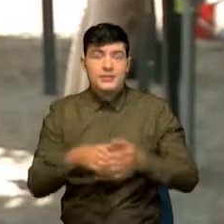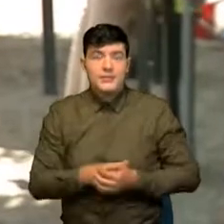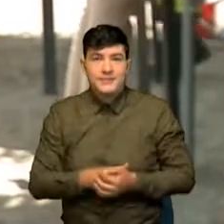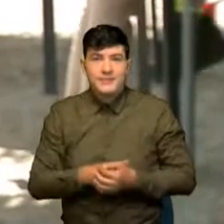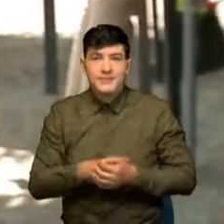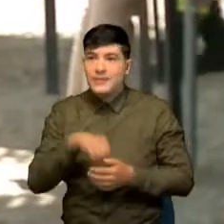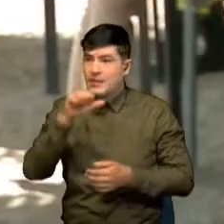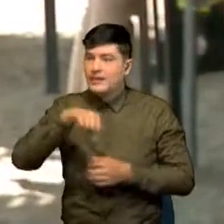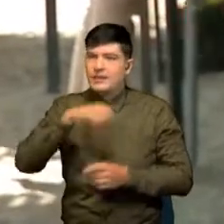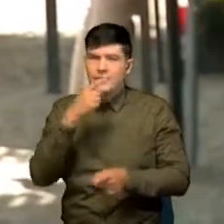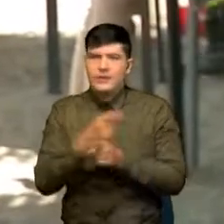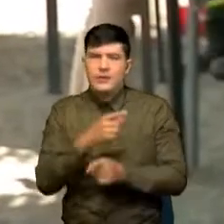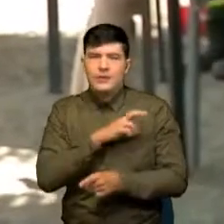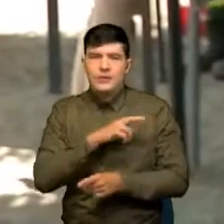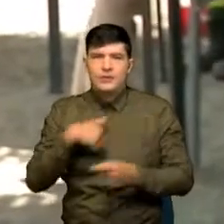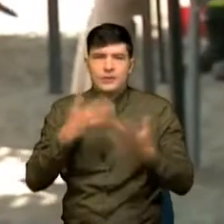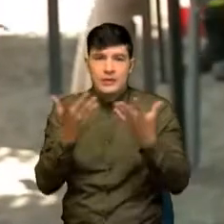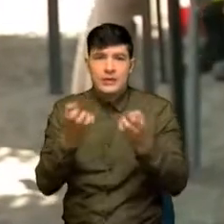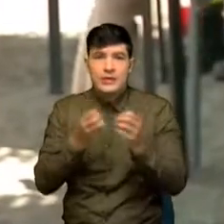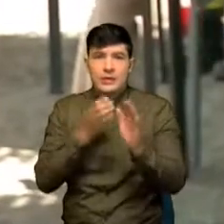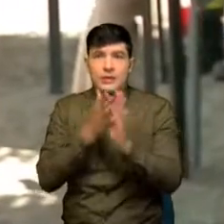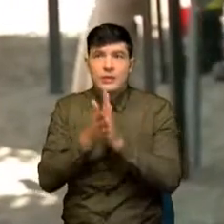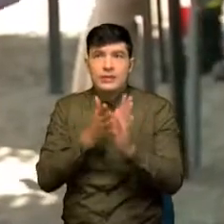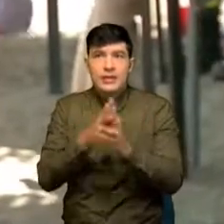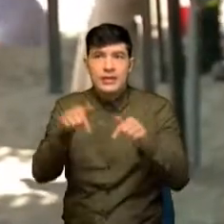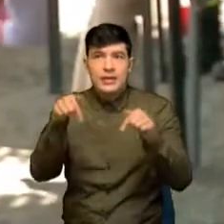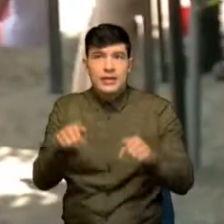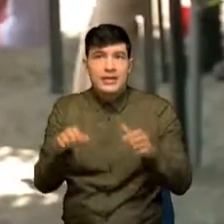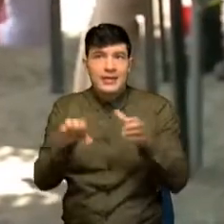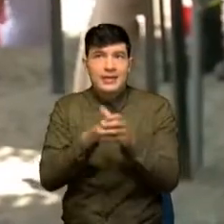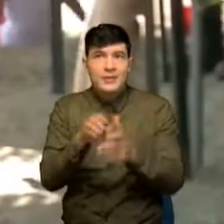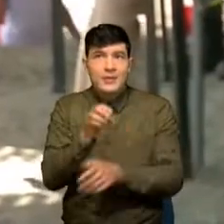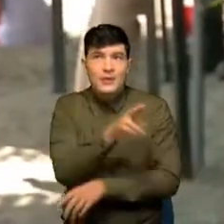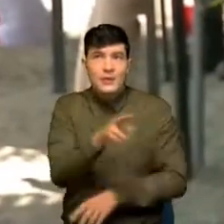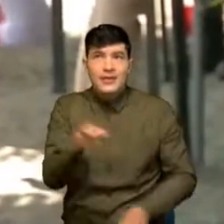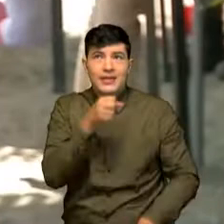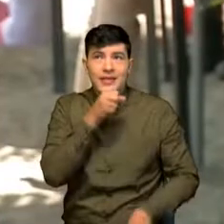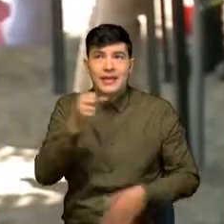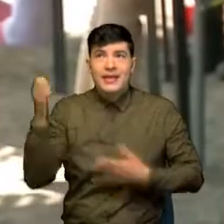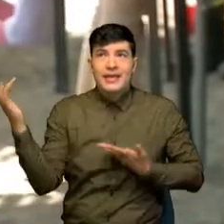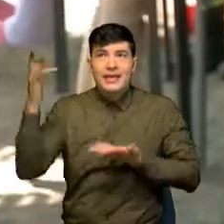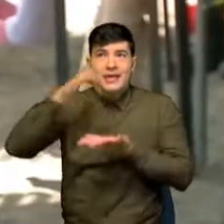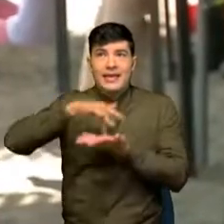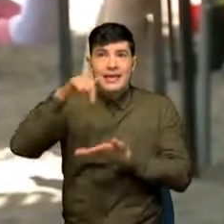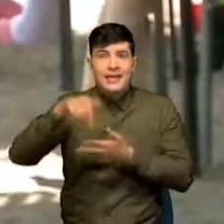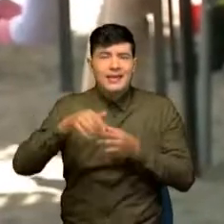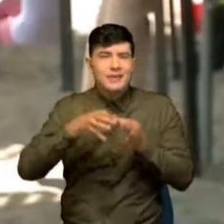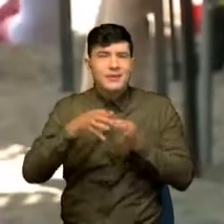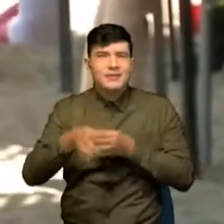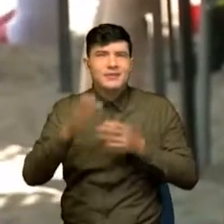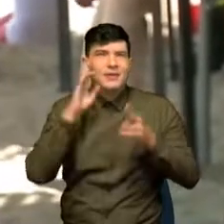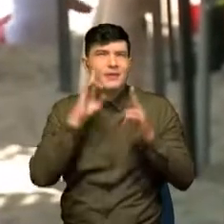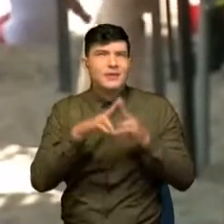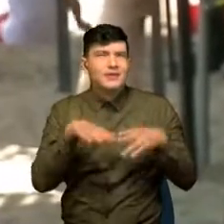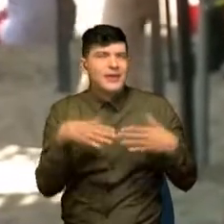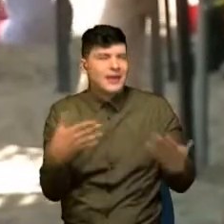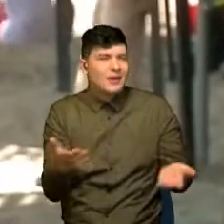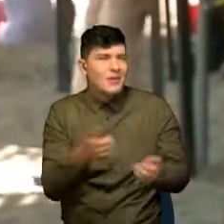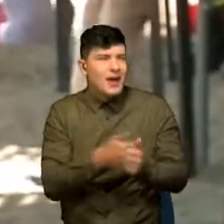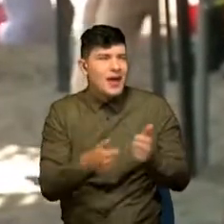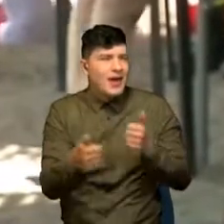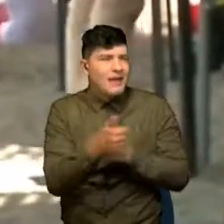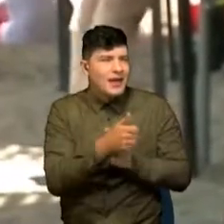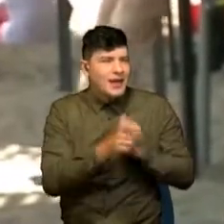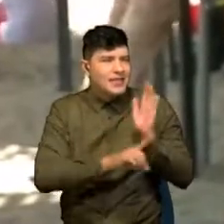esta oportunidad queremos contarles que el equipo periodístico de Oriente Noticias llegó hasta este municipio para conocer qué tanto ha avanzado su crecimiento,